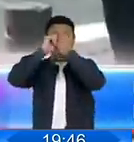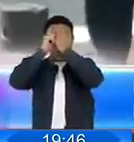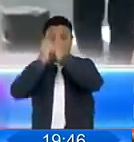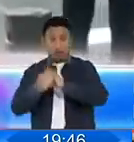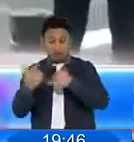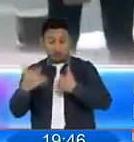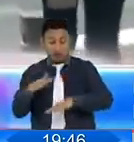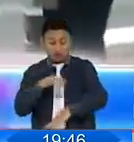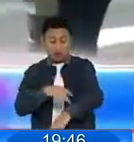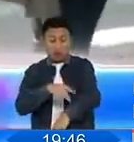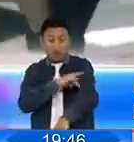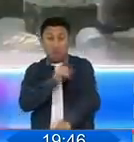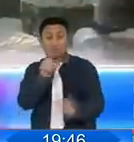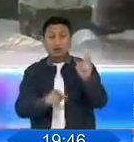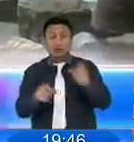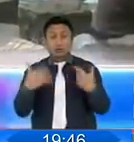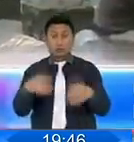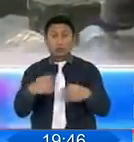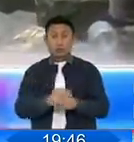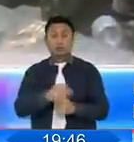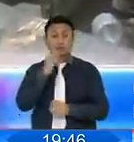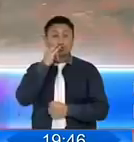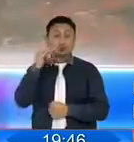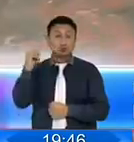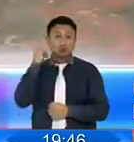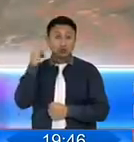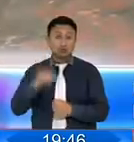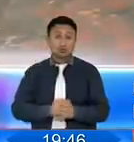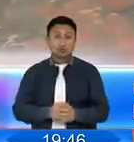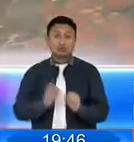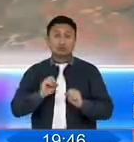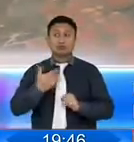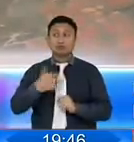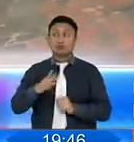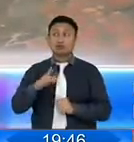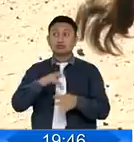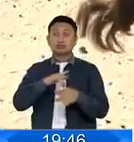las personas. Los niños suelen ser más vulnerables a los riesgos